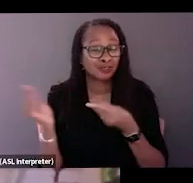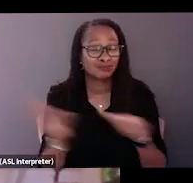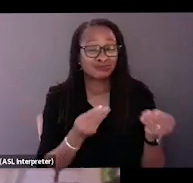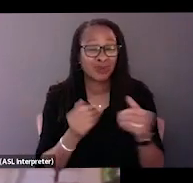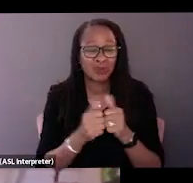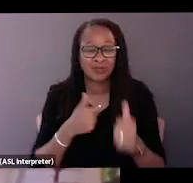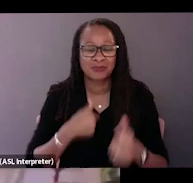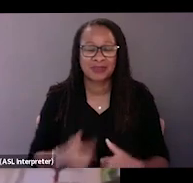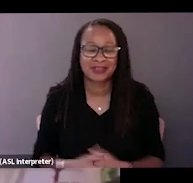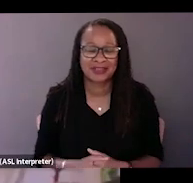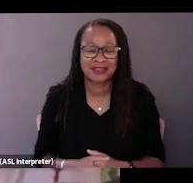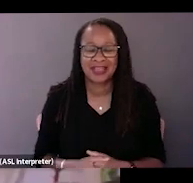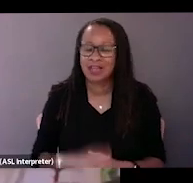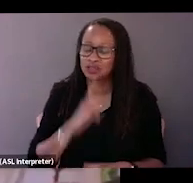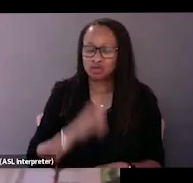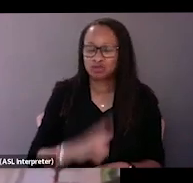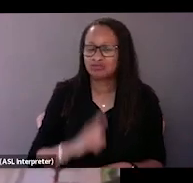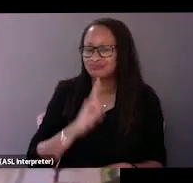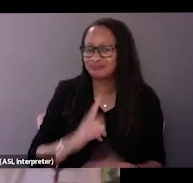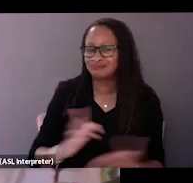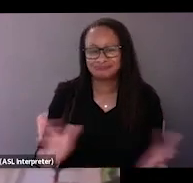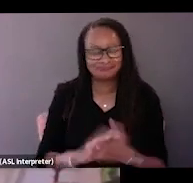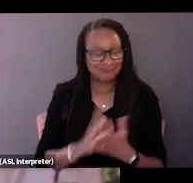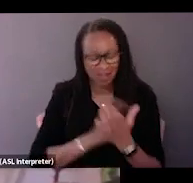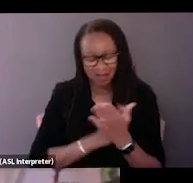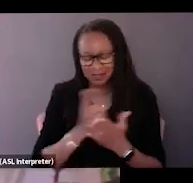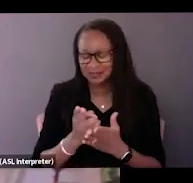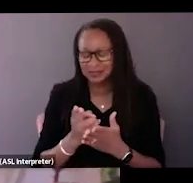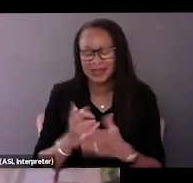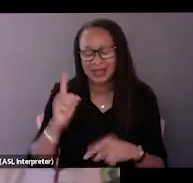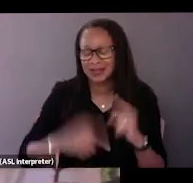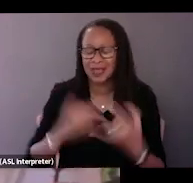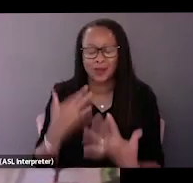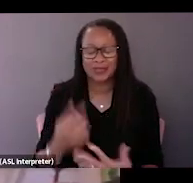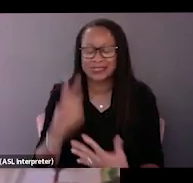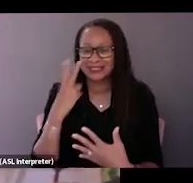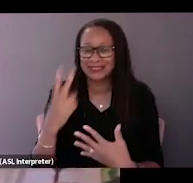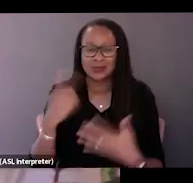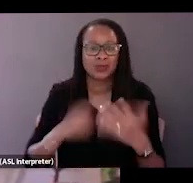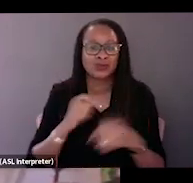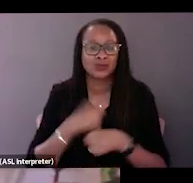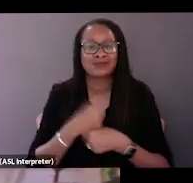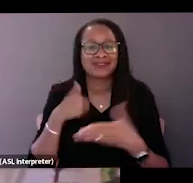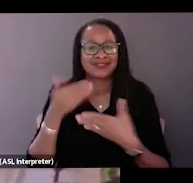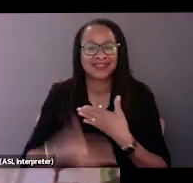I truly, truly cannot wait to see whatever you make next.